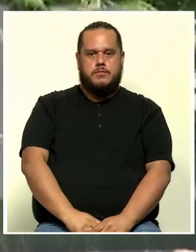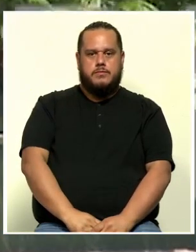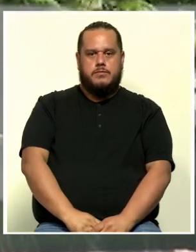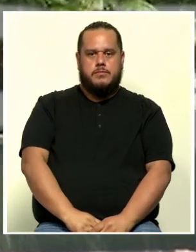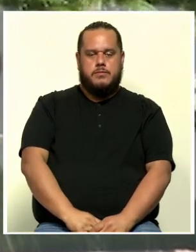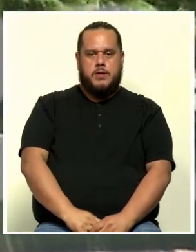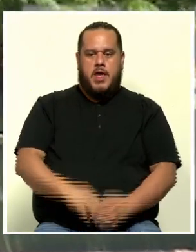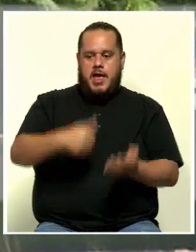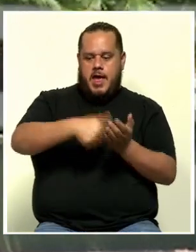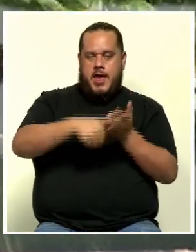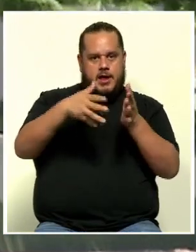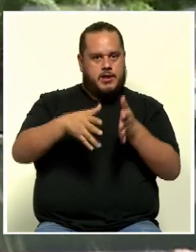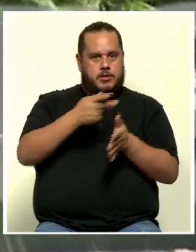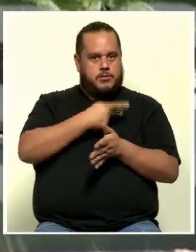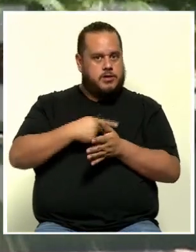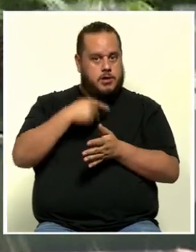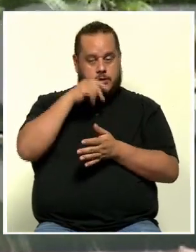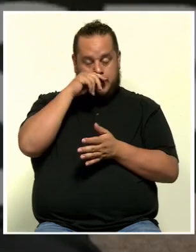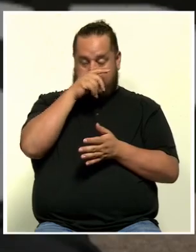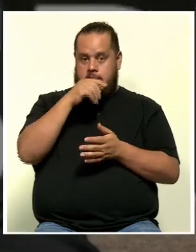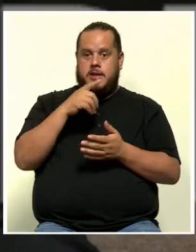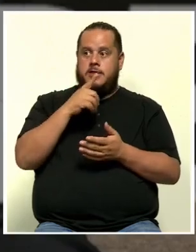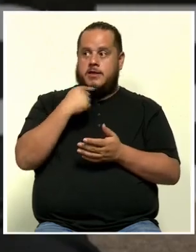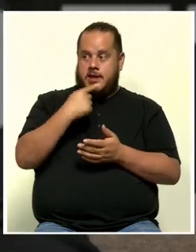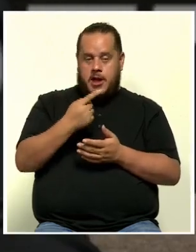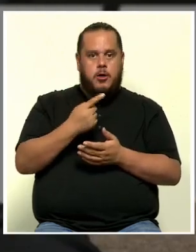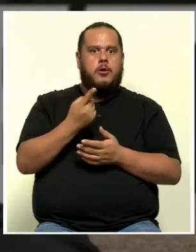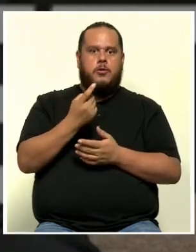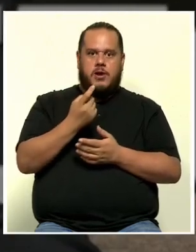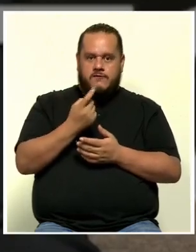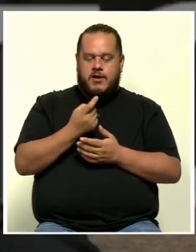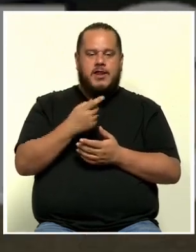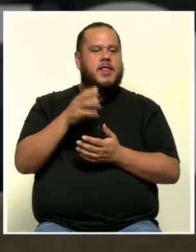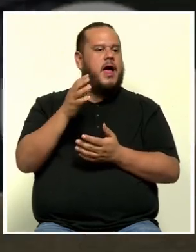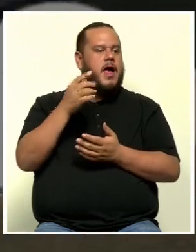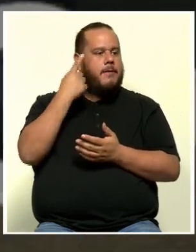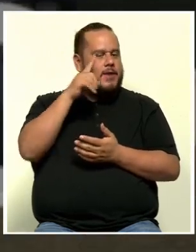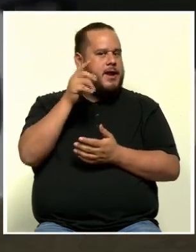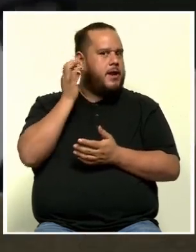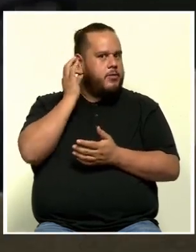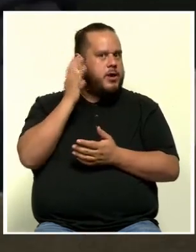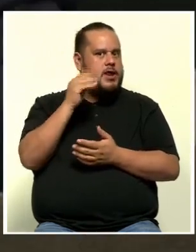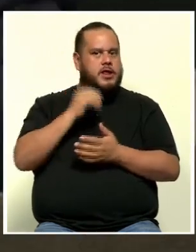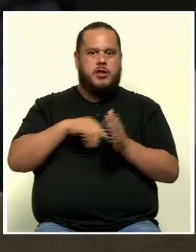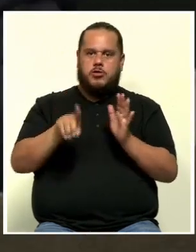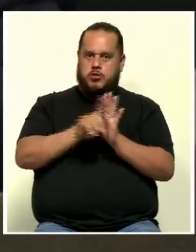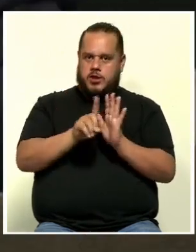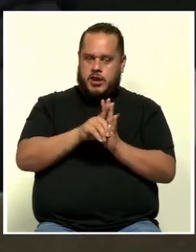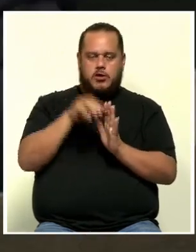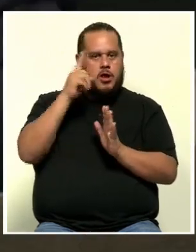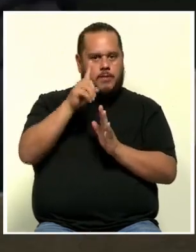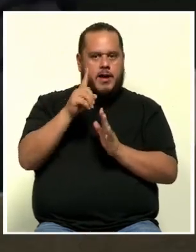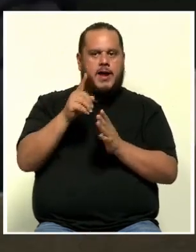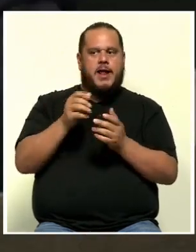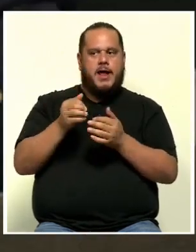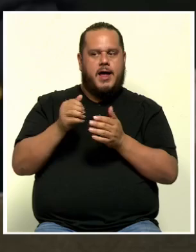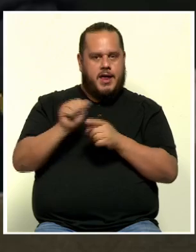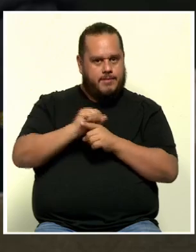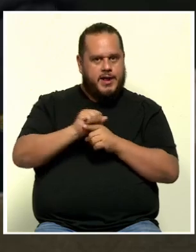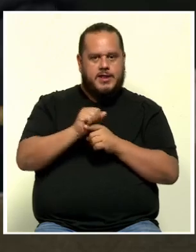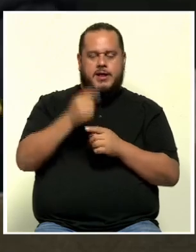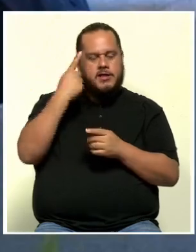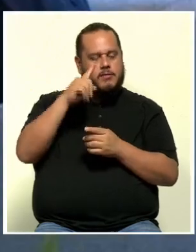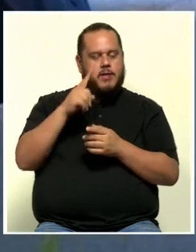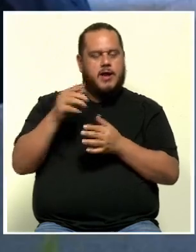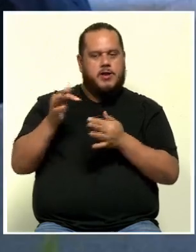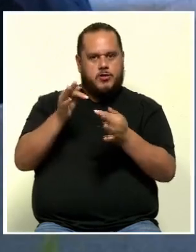Candidatos presidenciales calificaron como un irrespeto a la mujer y sus derechos las guías de buenas prácticas para el turismo impulsada por el